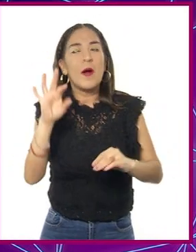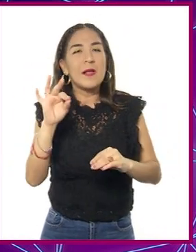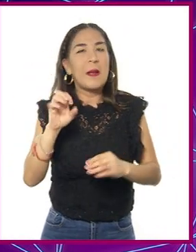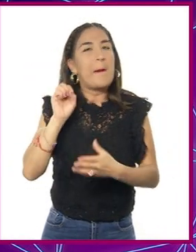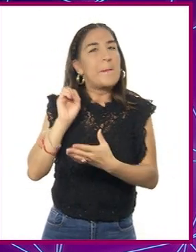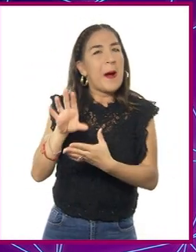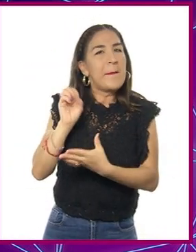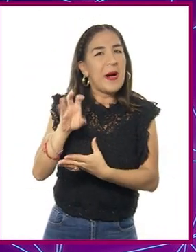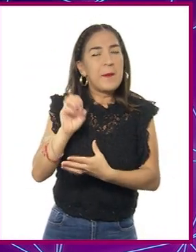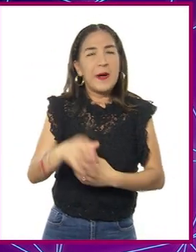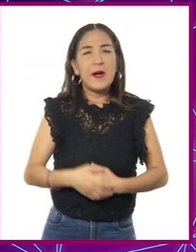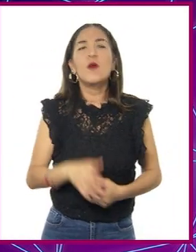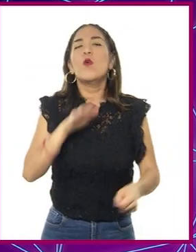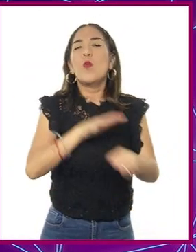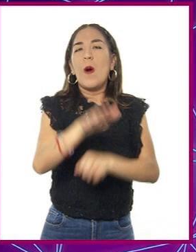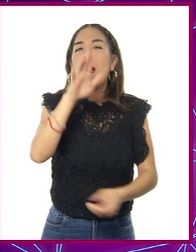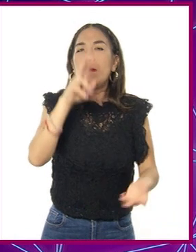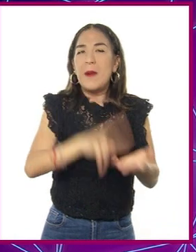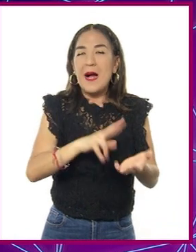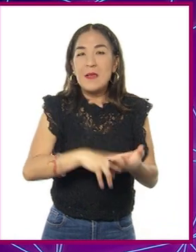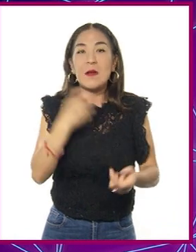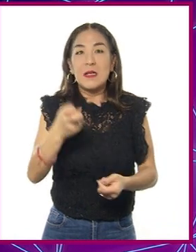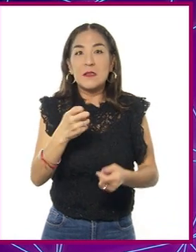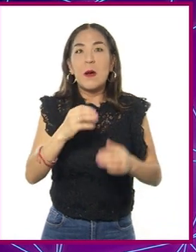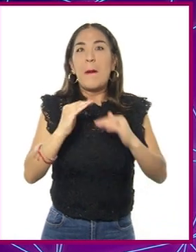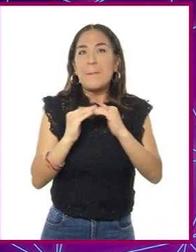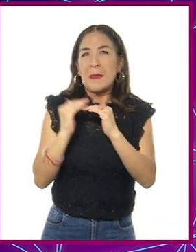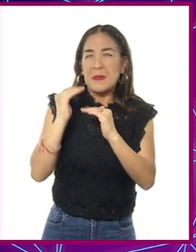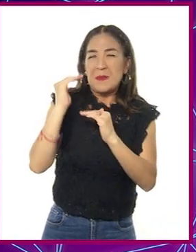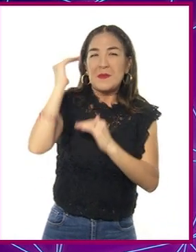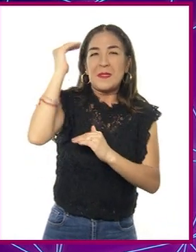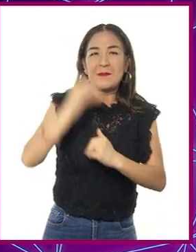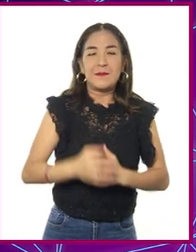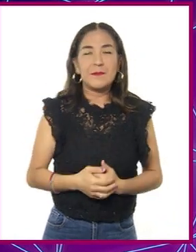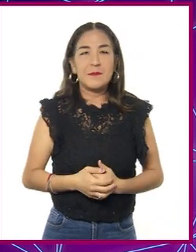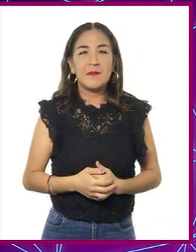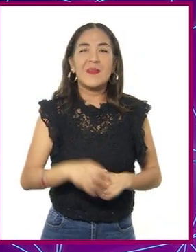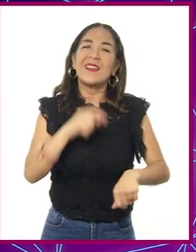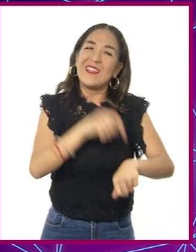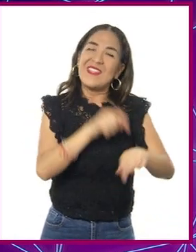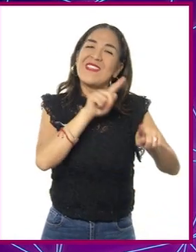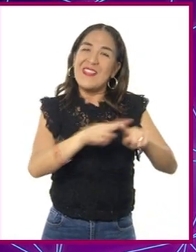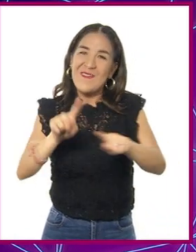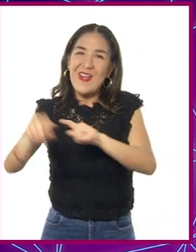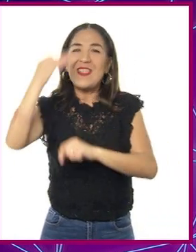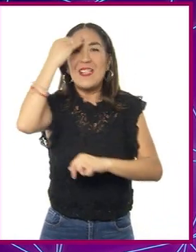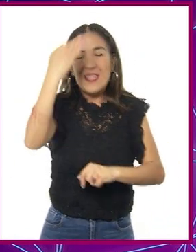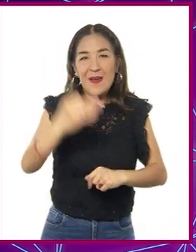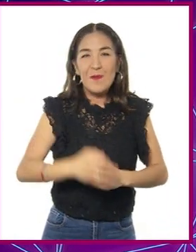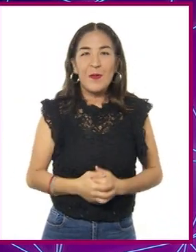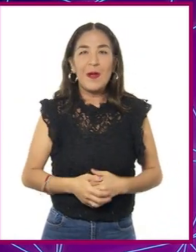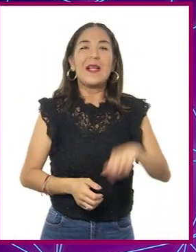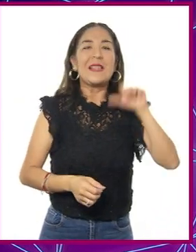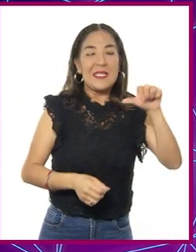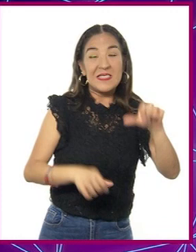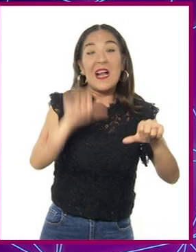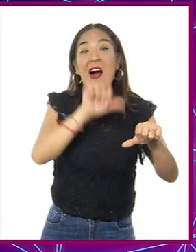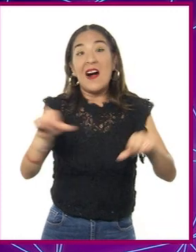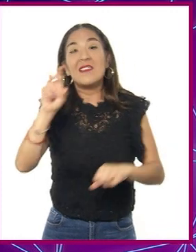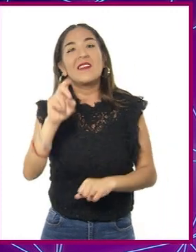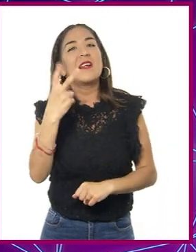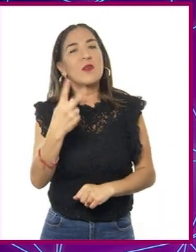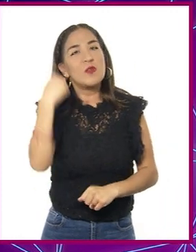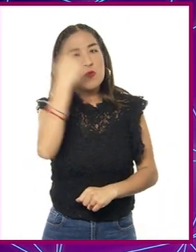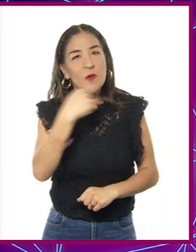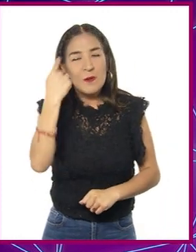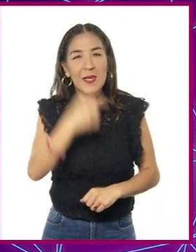de tiempo el valor de la presión estuvo aumentando? Durante distintos periodos, de 16 a 32 horas,